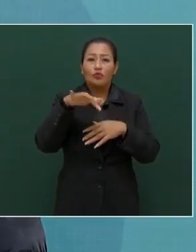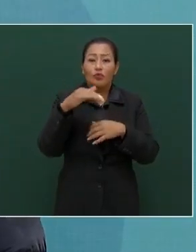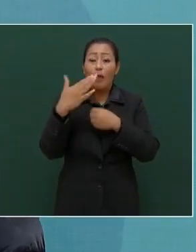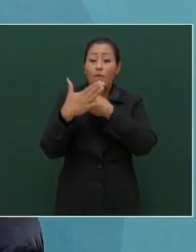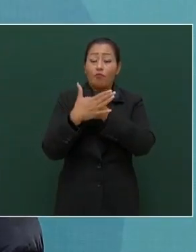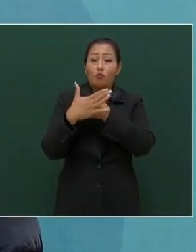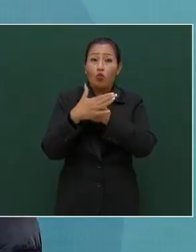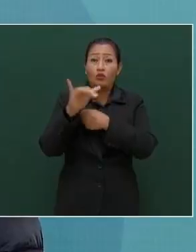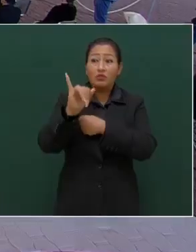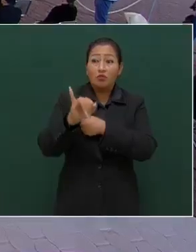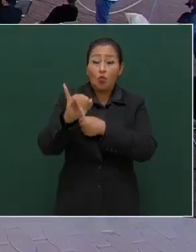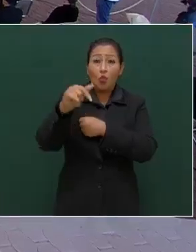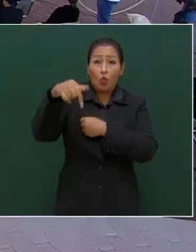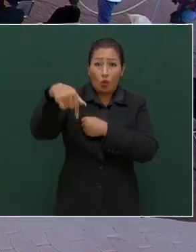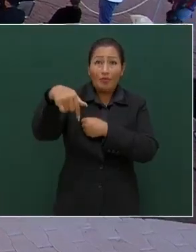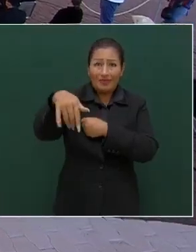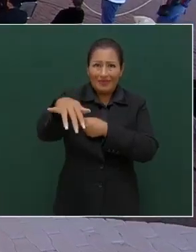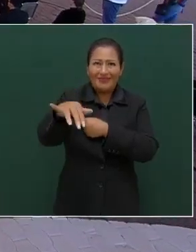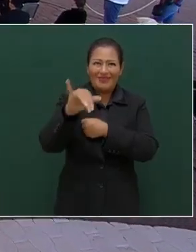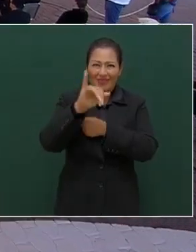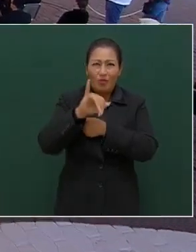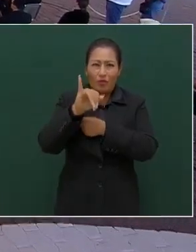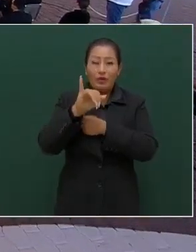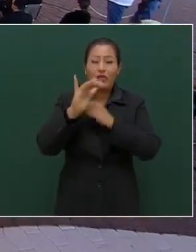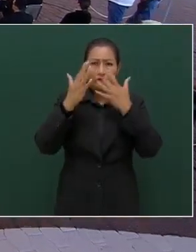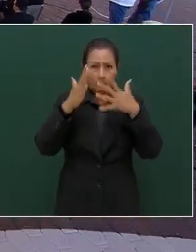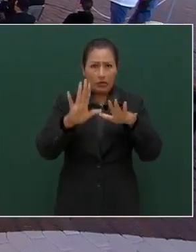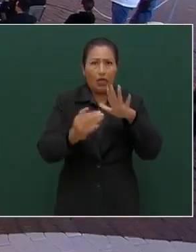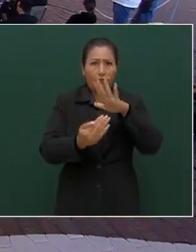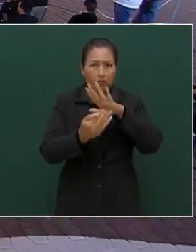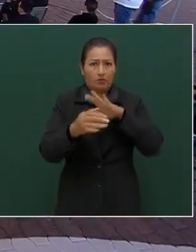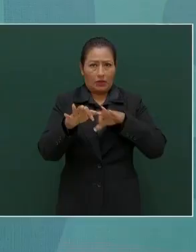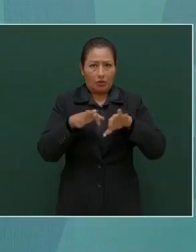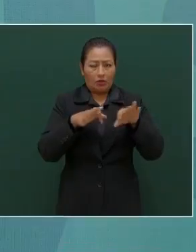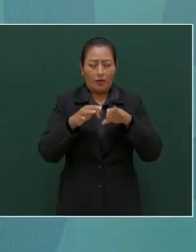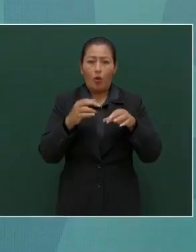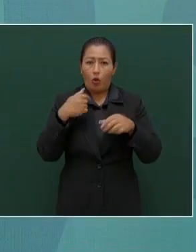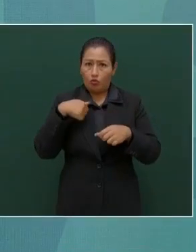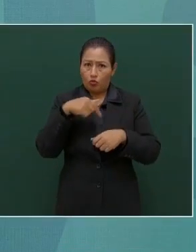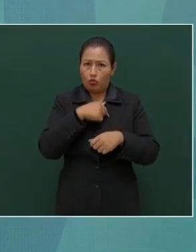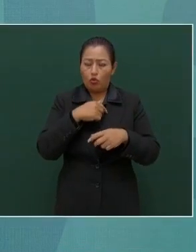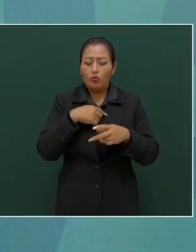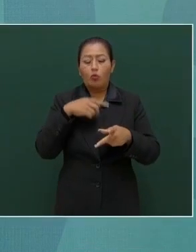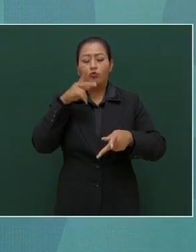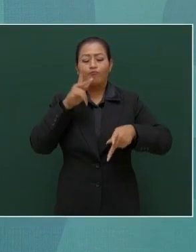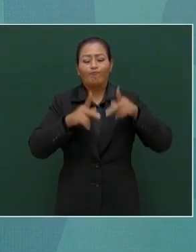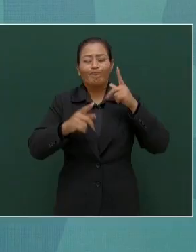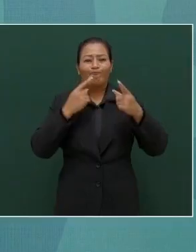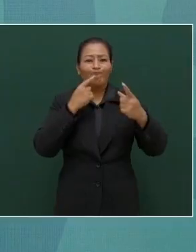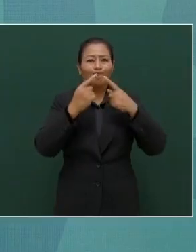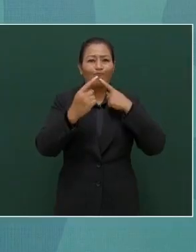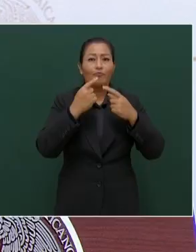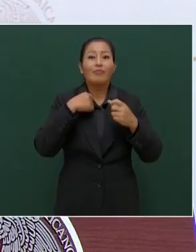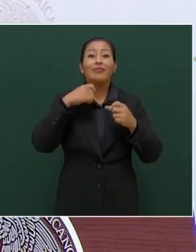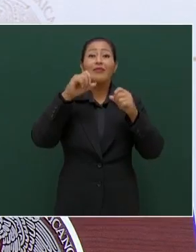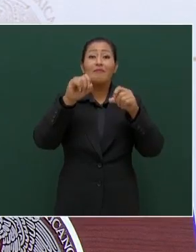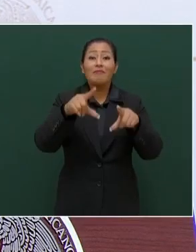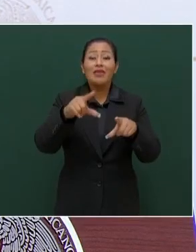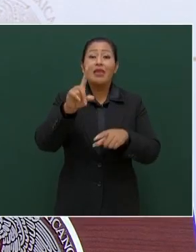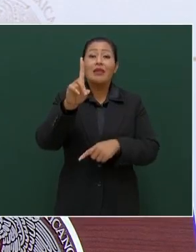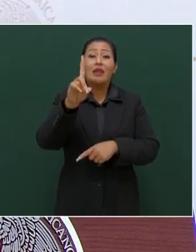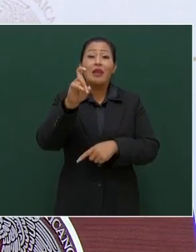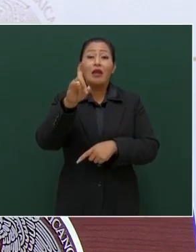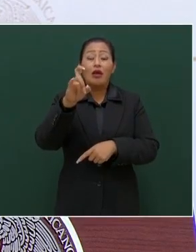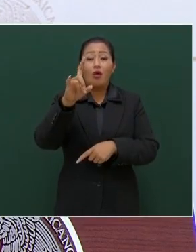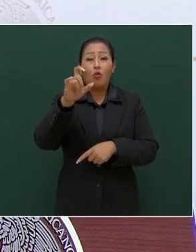el jueves de esta semana. Se instalará esa mesa que tiene que ver con eso y también con el tema de agua en Cananea.